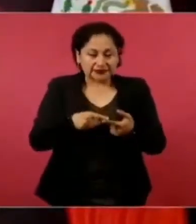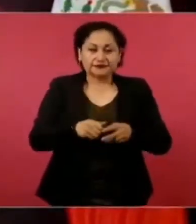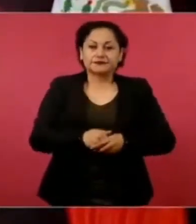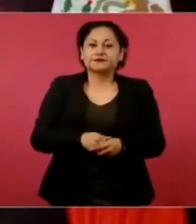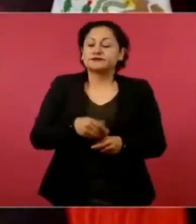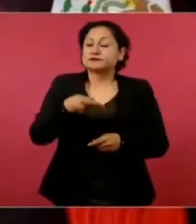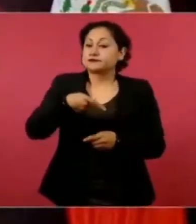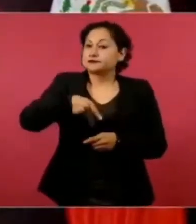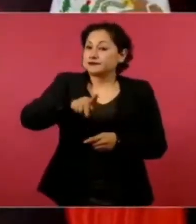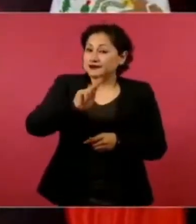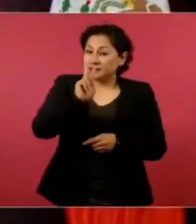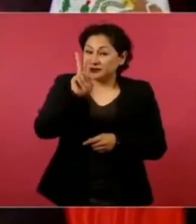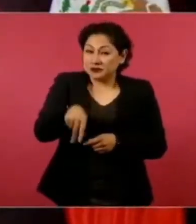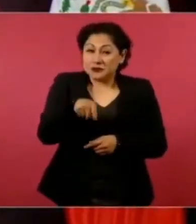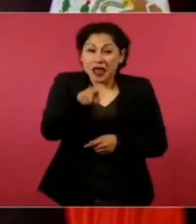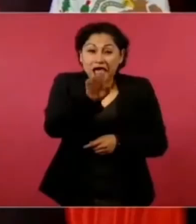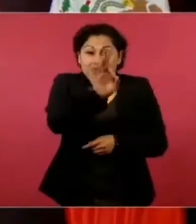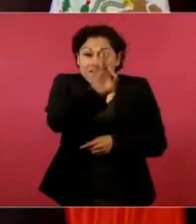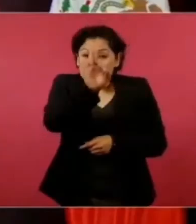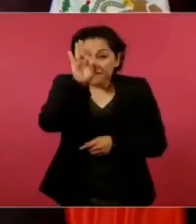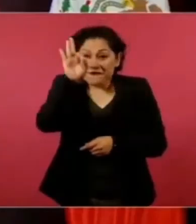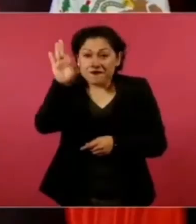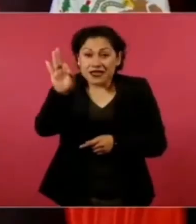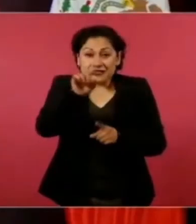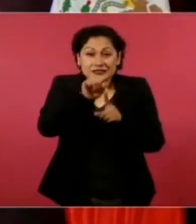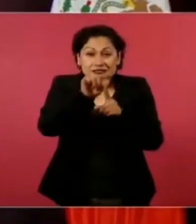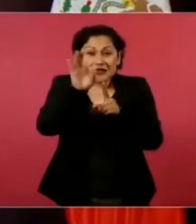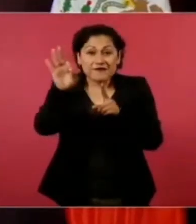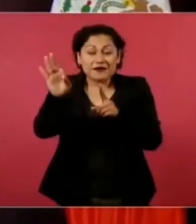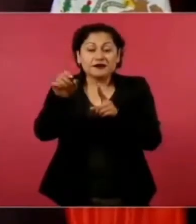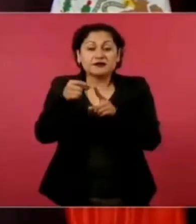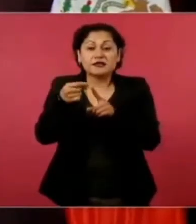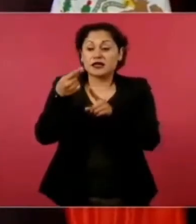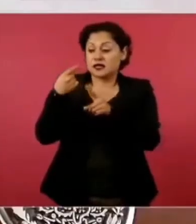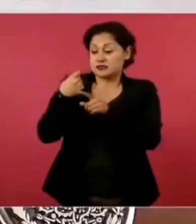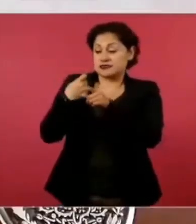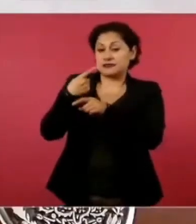casi 100 años antes